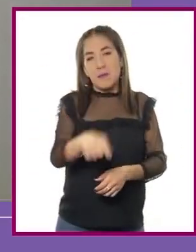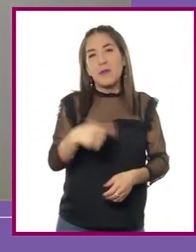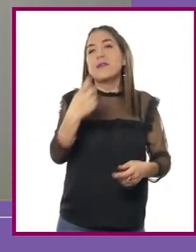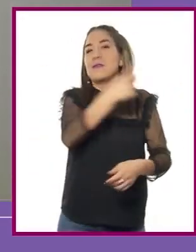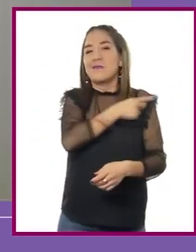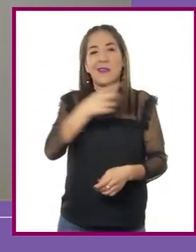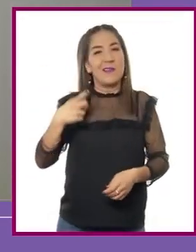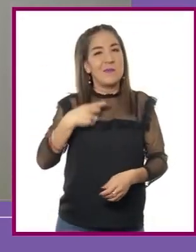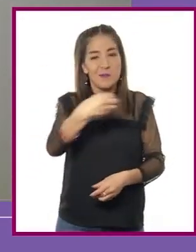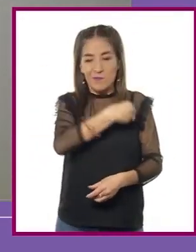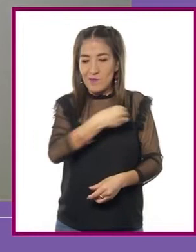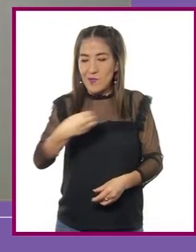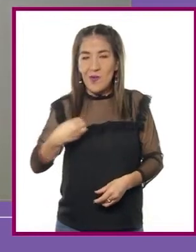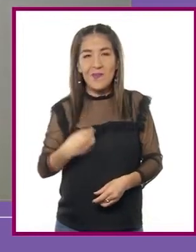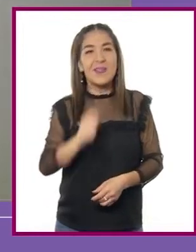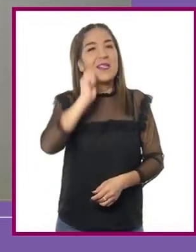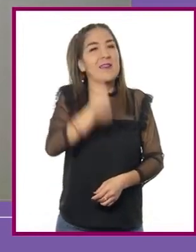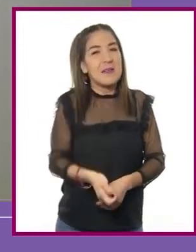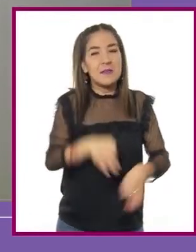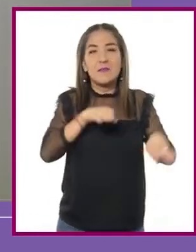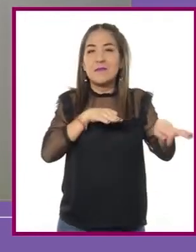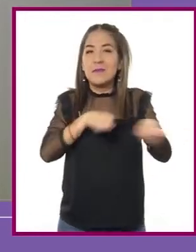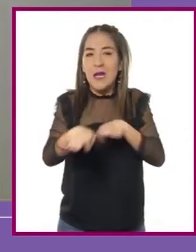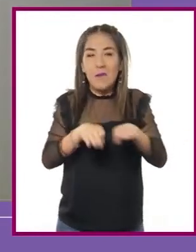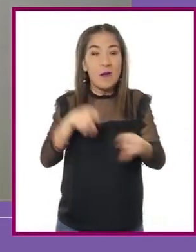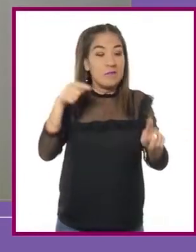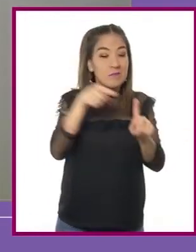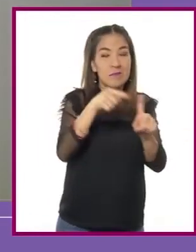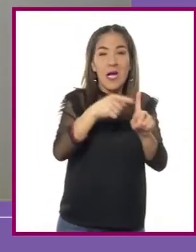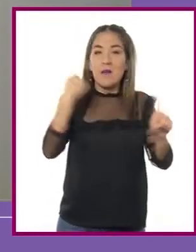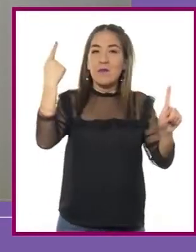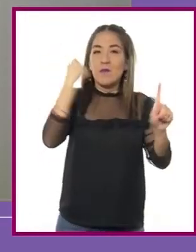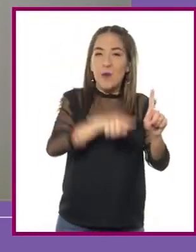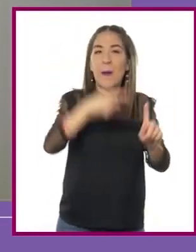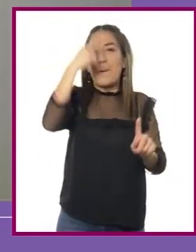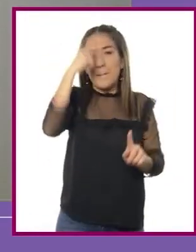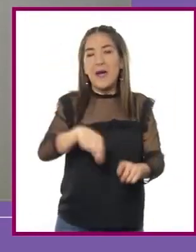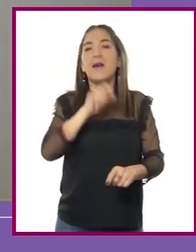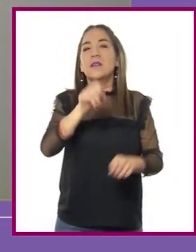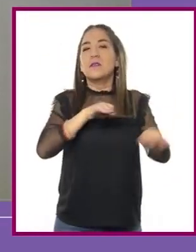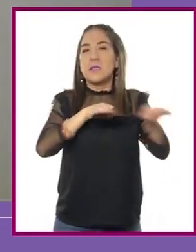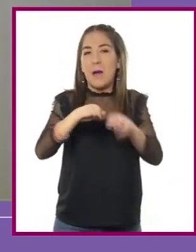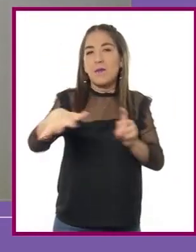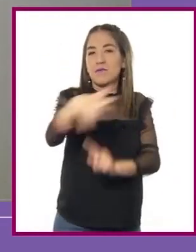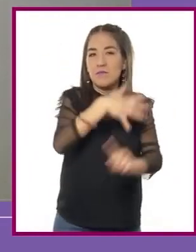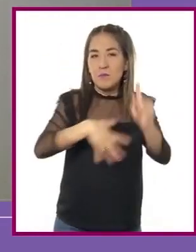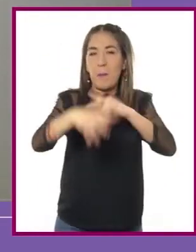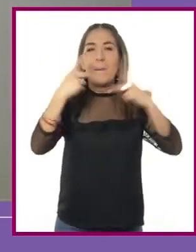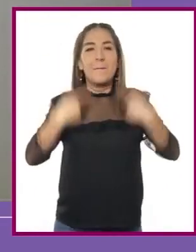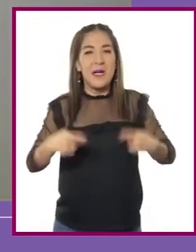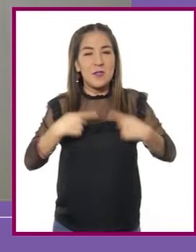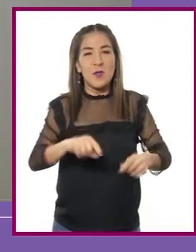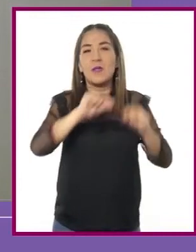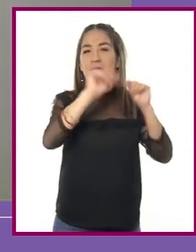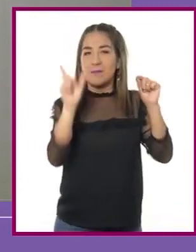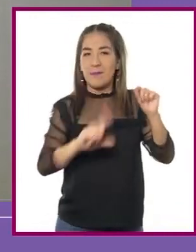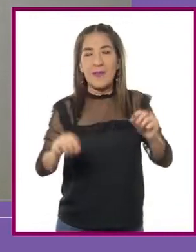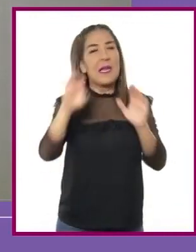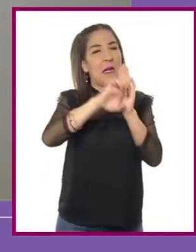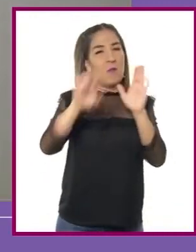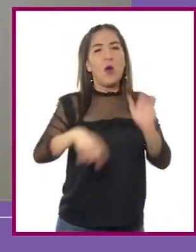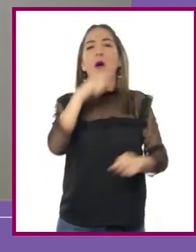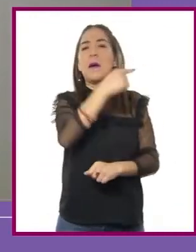a ceñirse estrictamente a lo ordenado para servir a la ciudadanía. Por ejemplo, el presidente